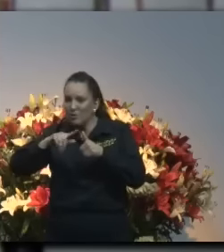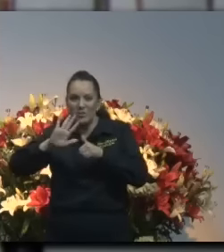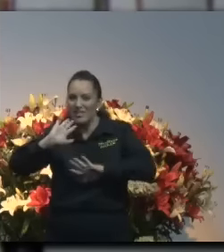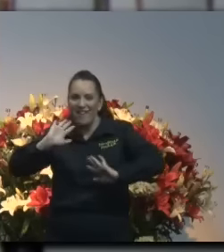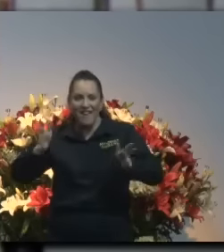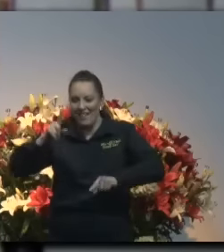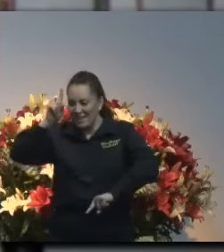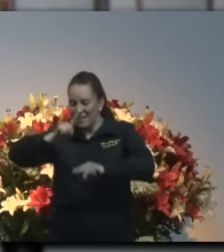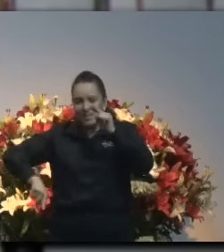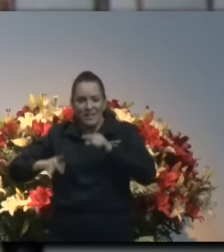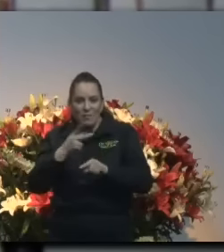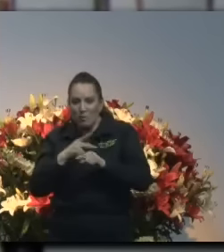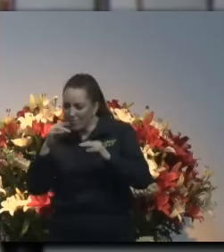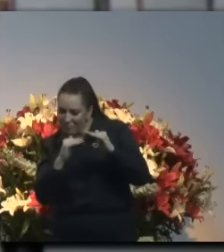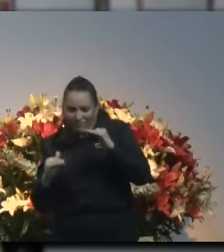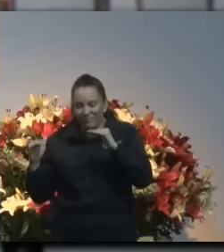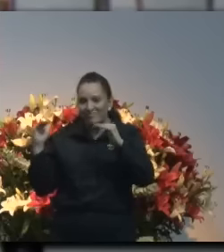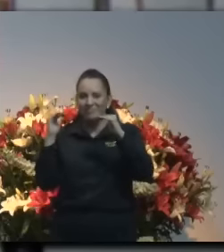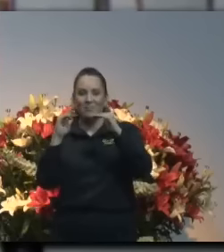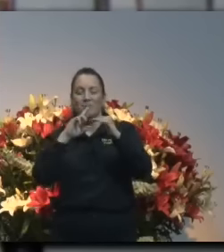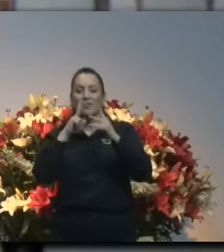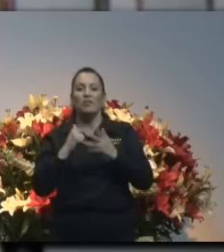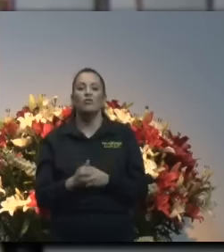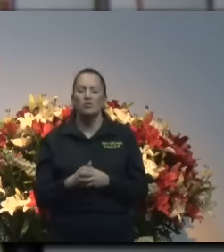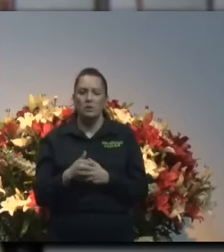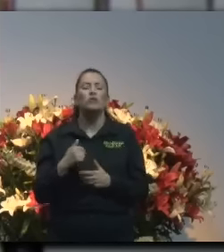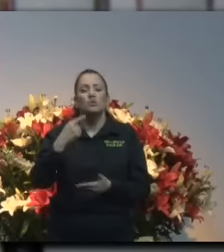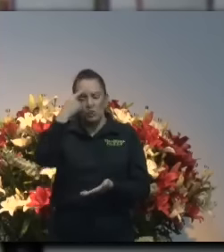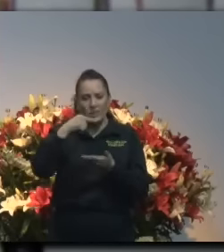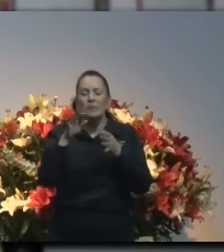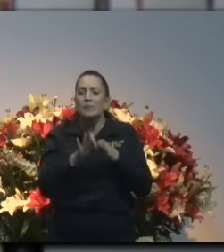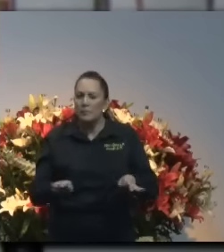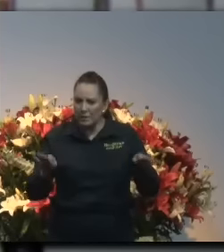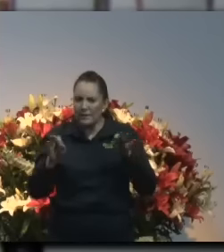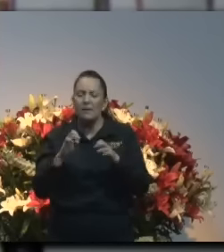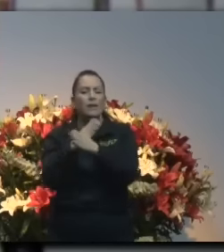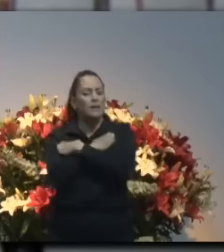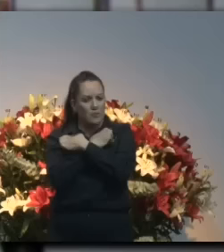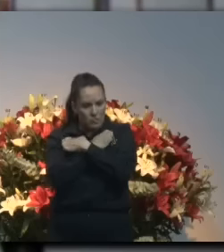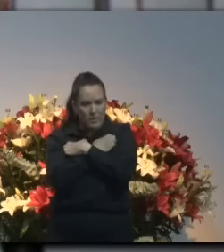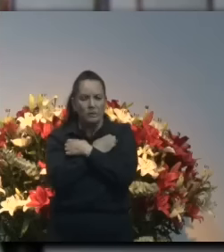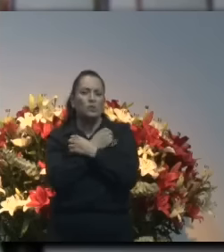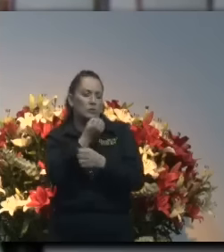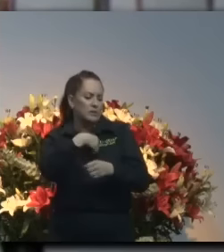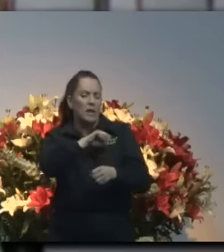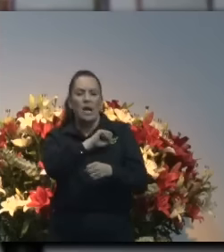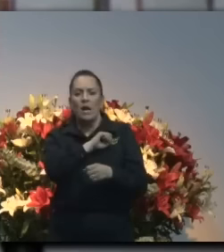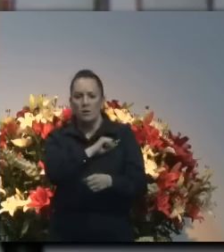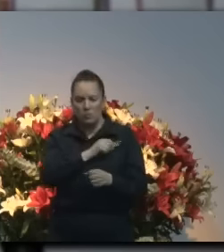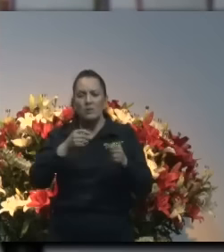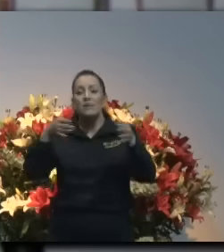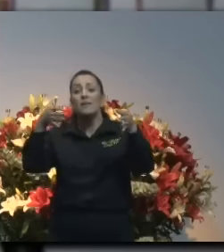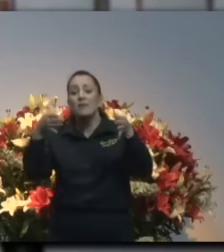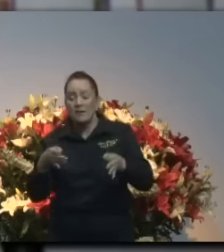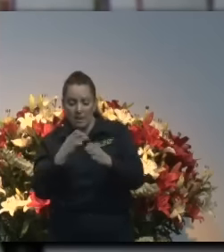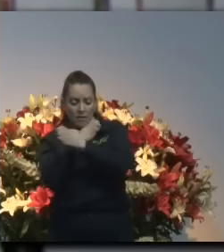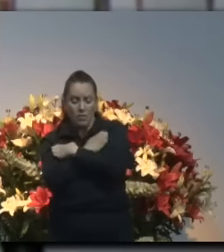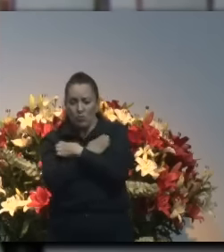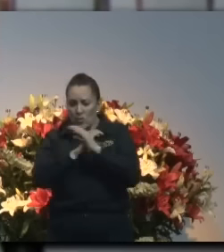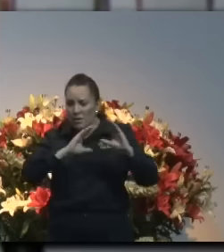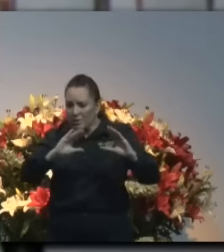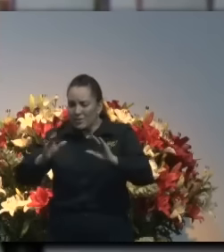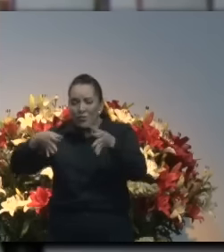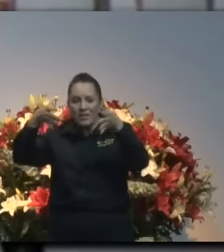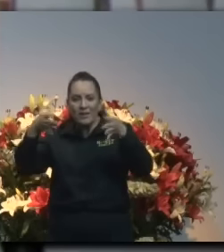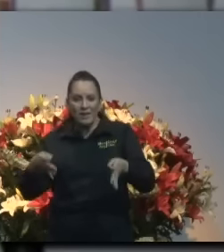apuesta a la educación, a que haya un sistema de salud de calidad, a que haya un sistema de educación de calidad, sí